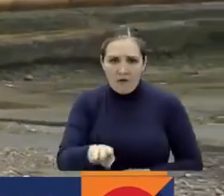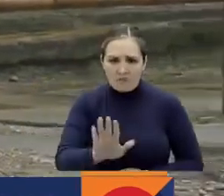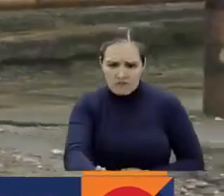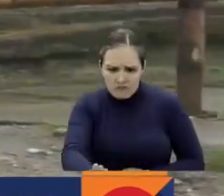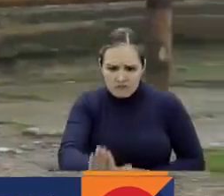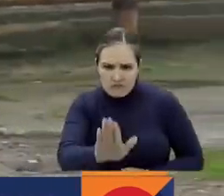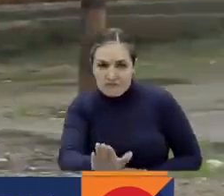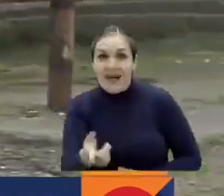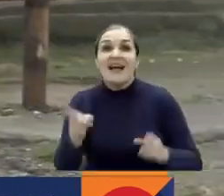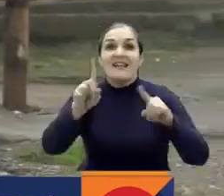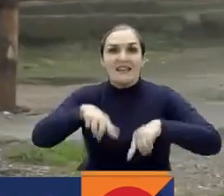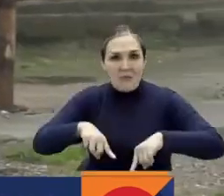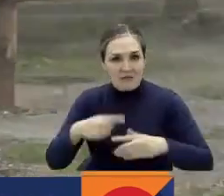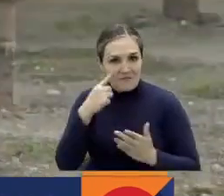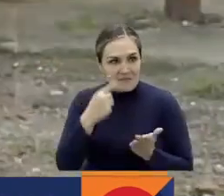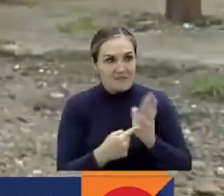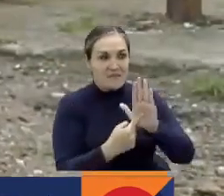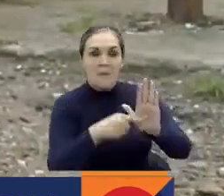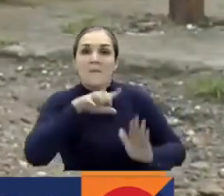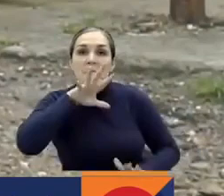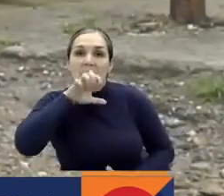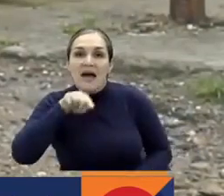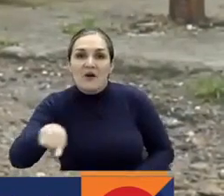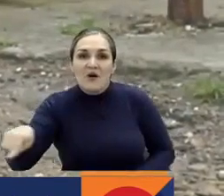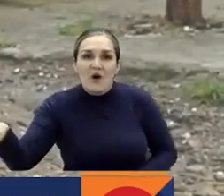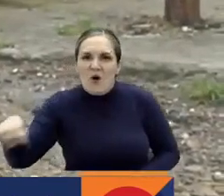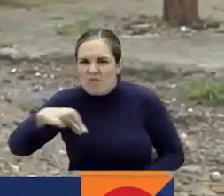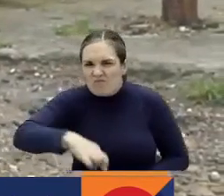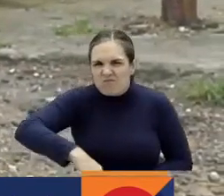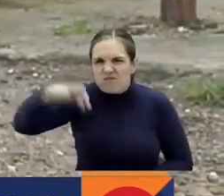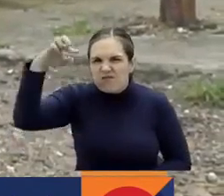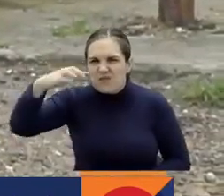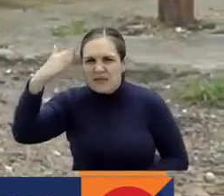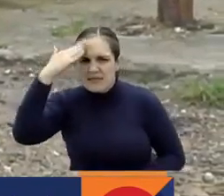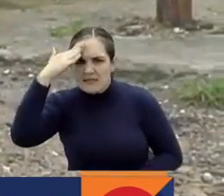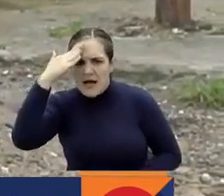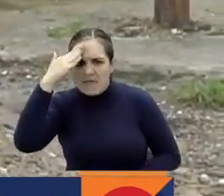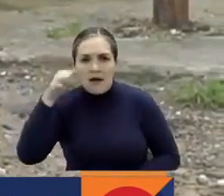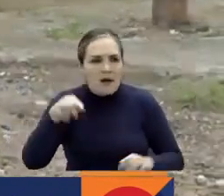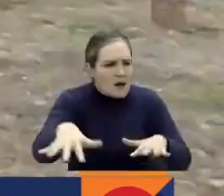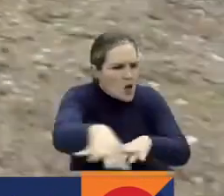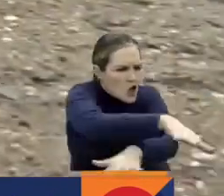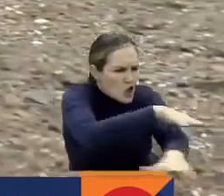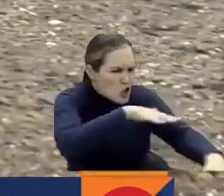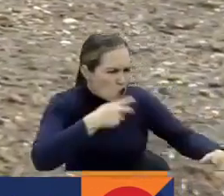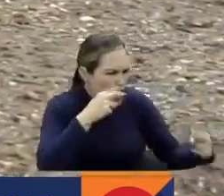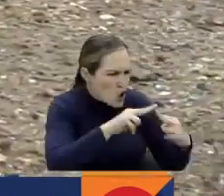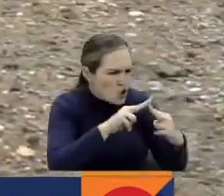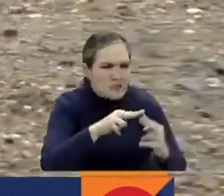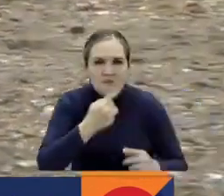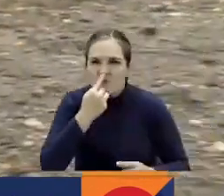Y también es la oportunidad para que algunos de los expertos en gestión del riesgo reconozcan el terreno.